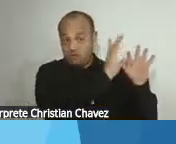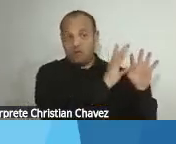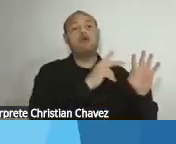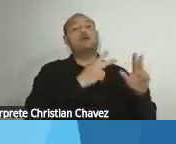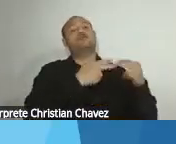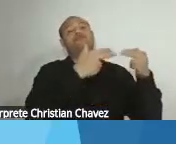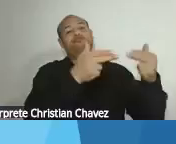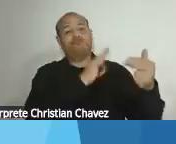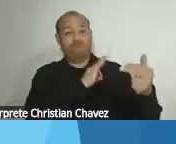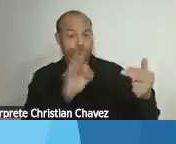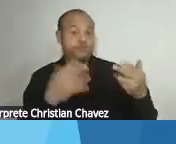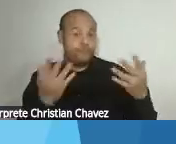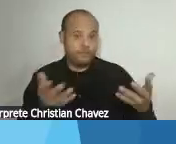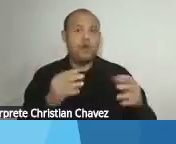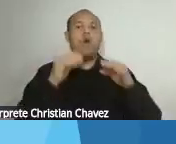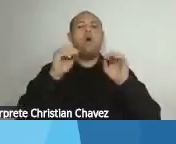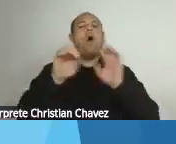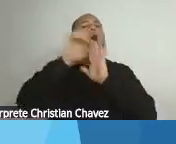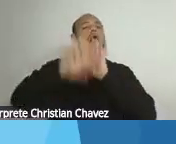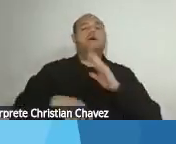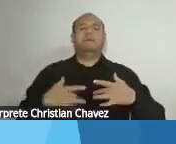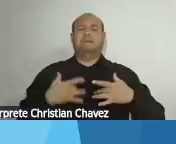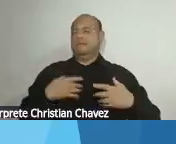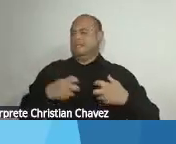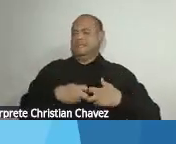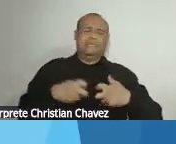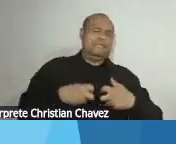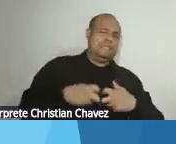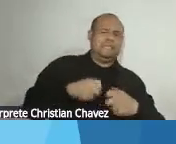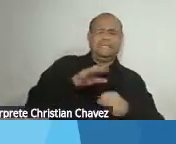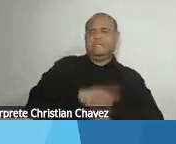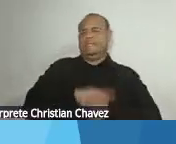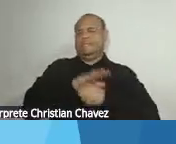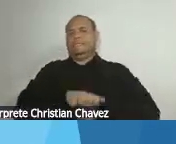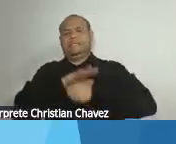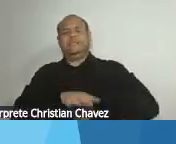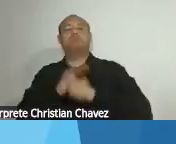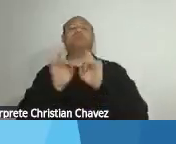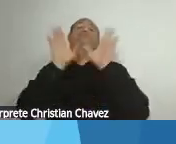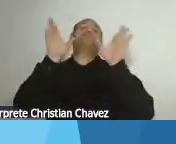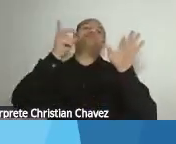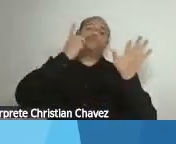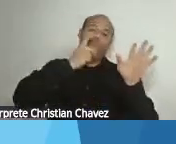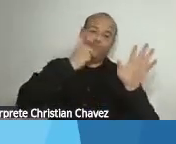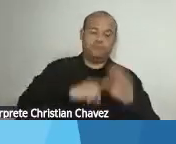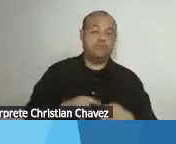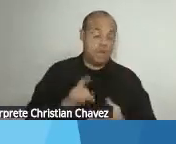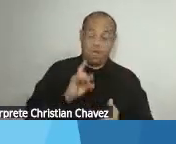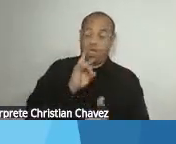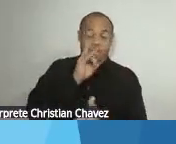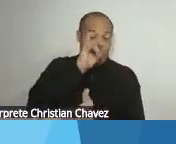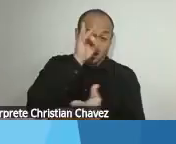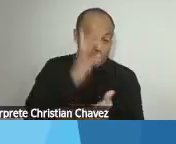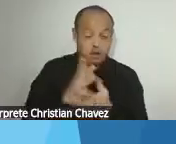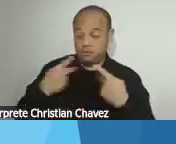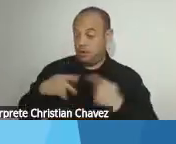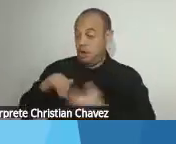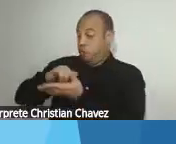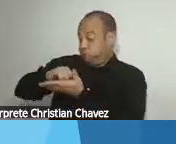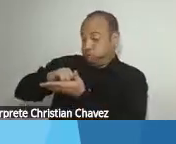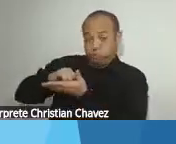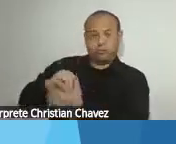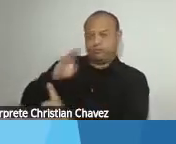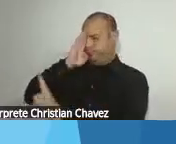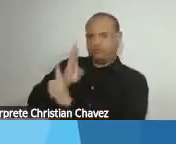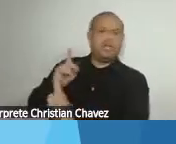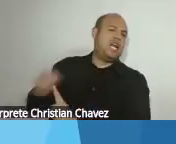¿sí? Tenemos tener prediabetes, tenemos otros factores de riesgo. No todo se engloba en cuestión del sobrepeso y obesidad.